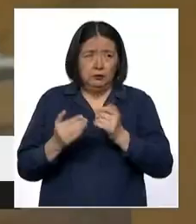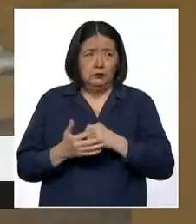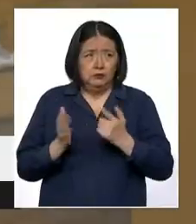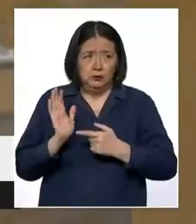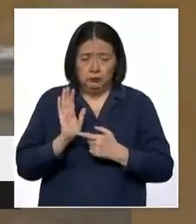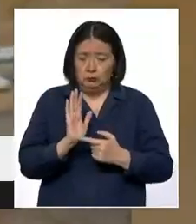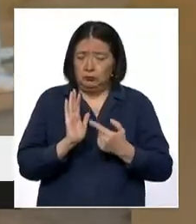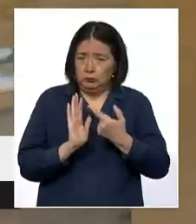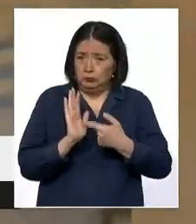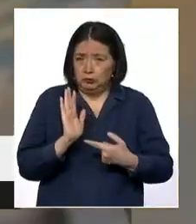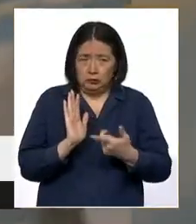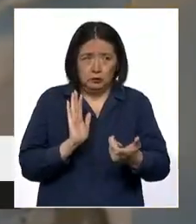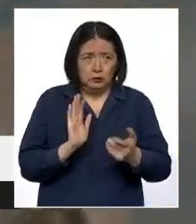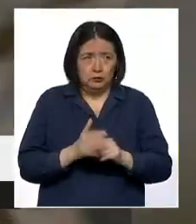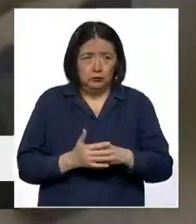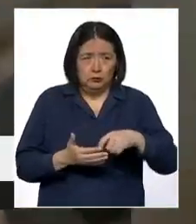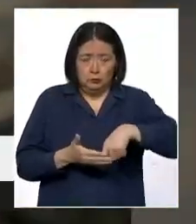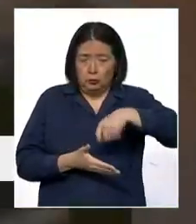mostrado ellos